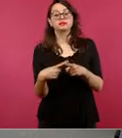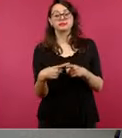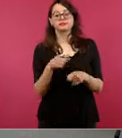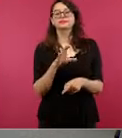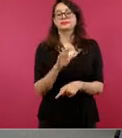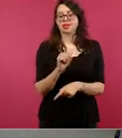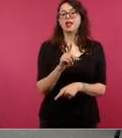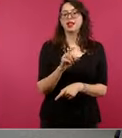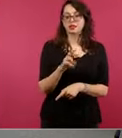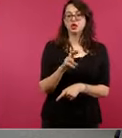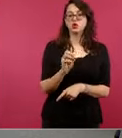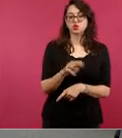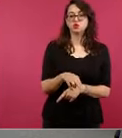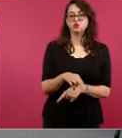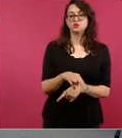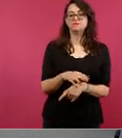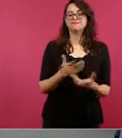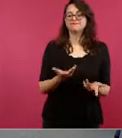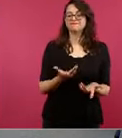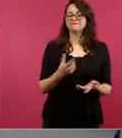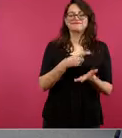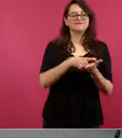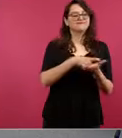fue Calderón, se lo dejó comprado.